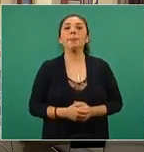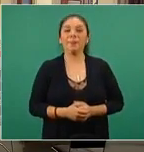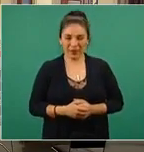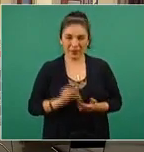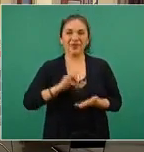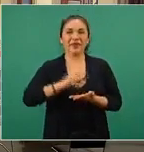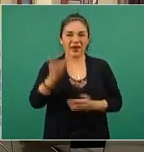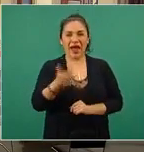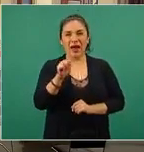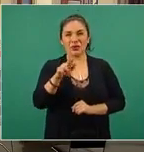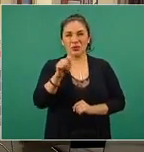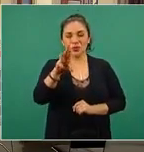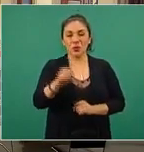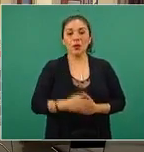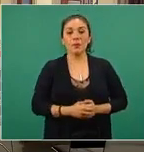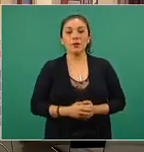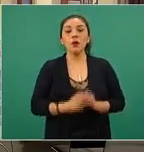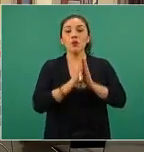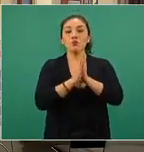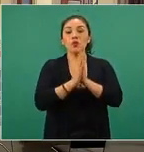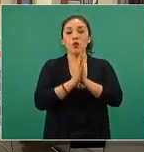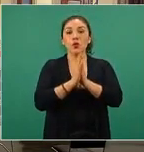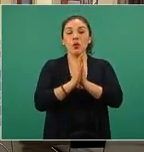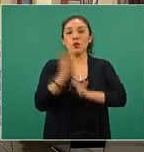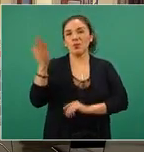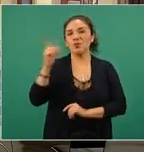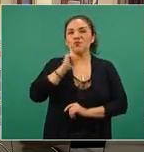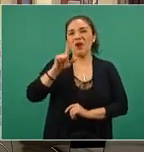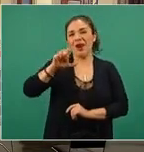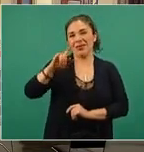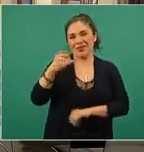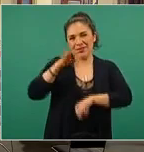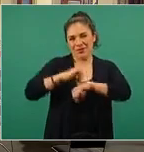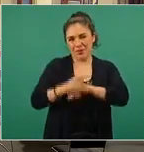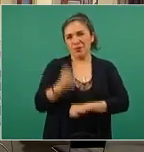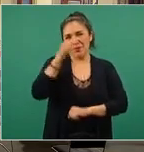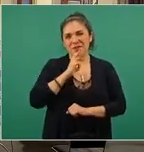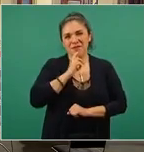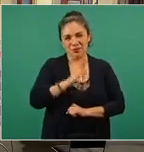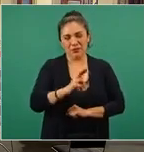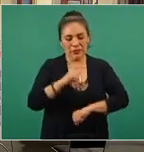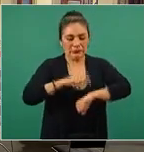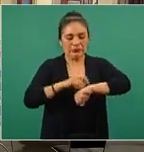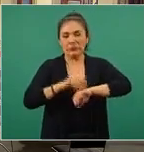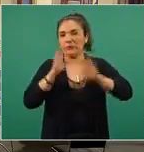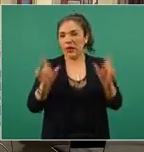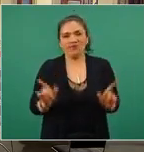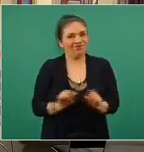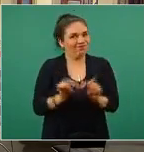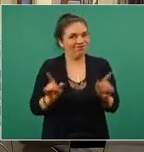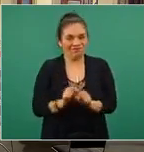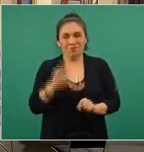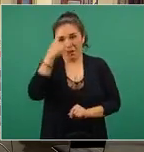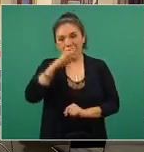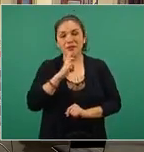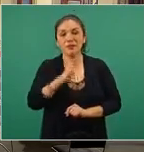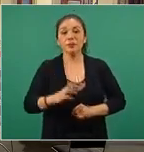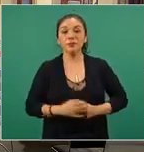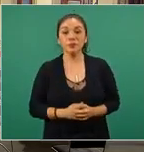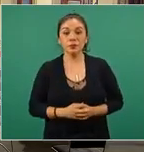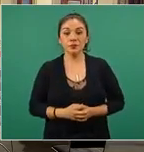Muchas gracias, Arturo. Le pediría a Leti si responde primero. Tenemos ya muy poco tiempo para